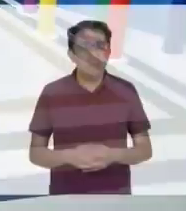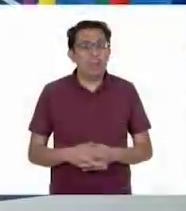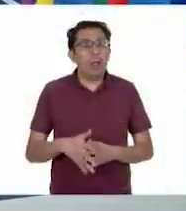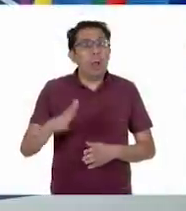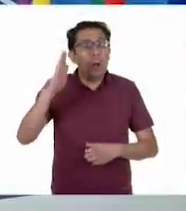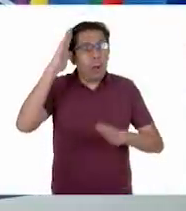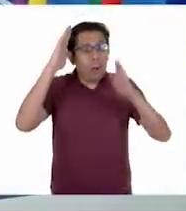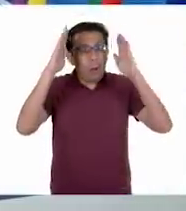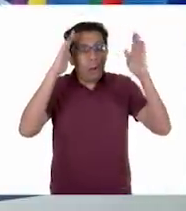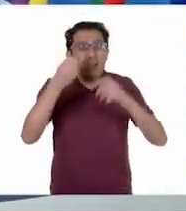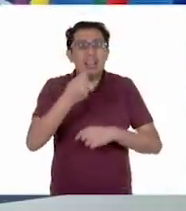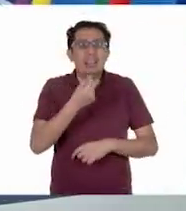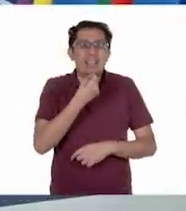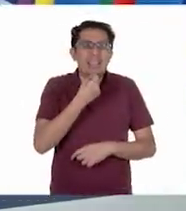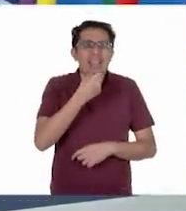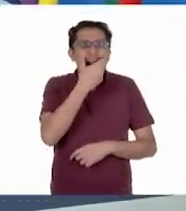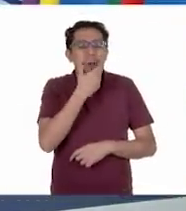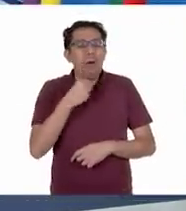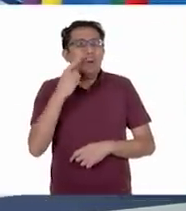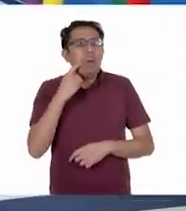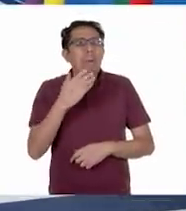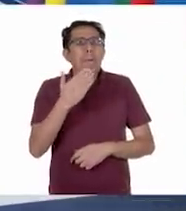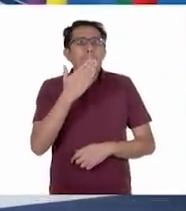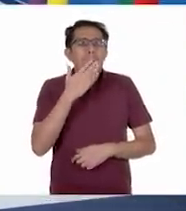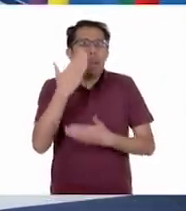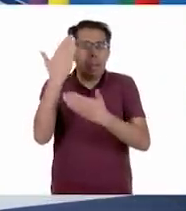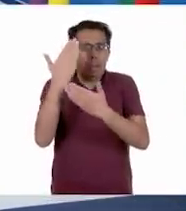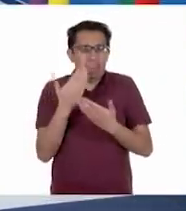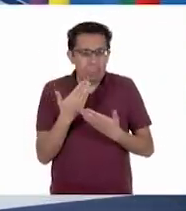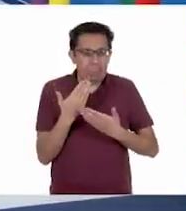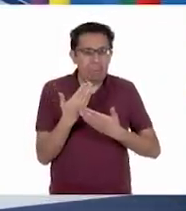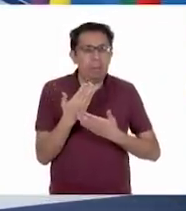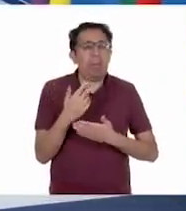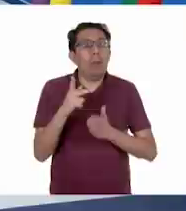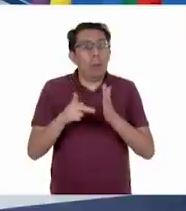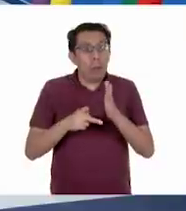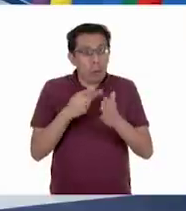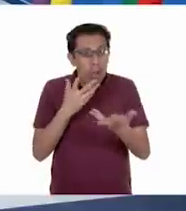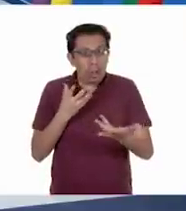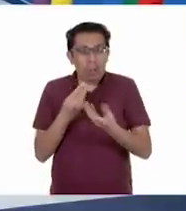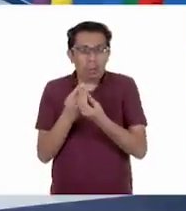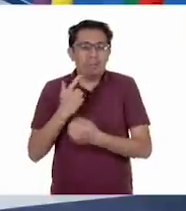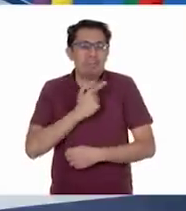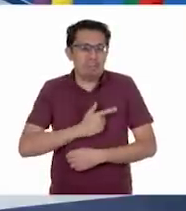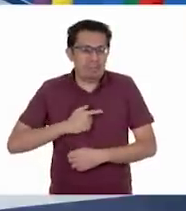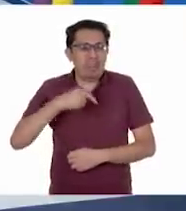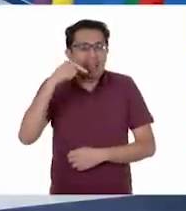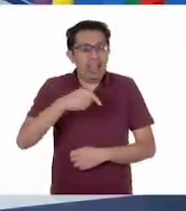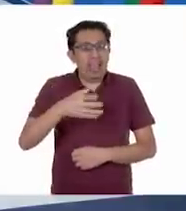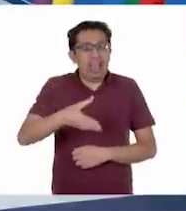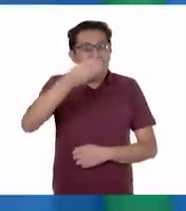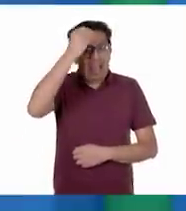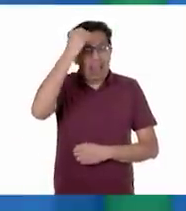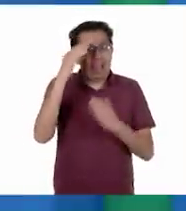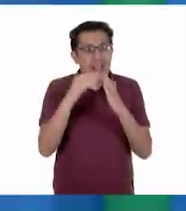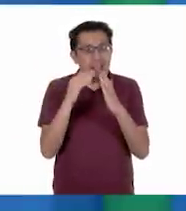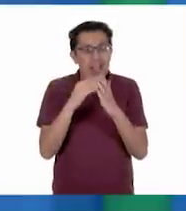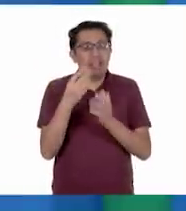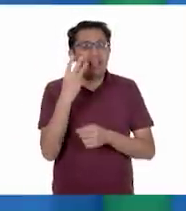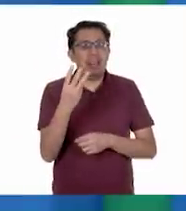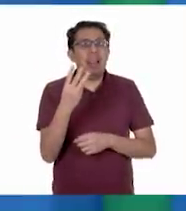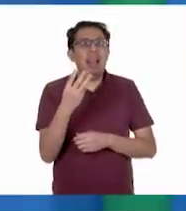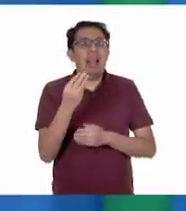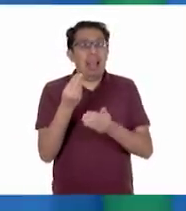Hola niñas y niños, bienvenidos. Qué bueno estar de nuevo otra vez con ustedes aquí en Aprende en Casa 3, en su clase de